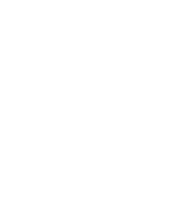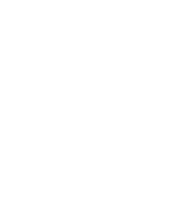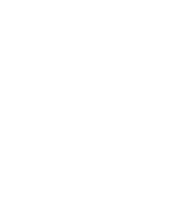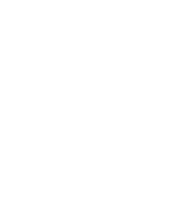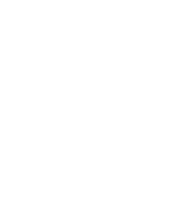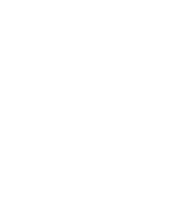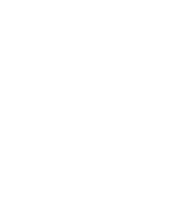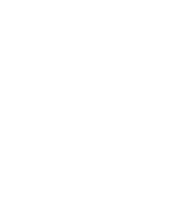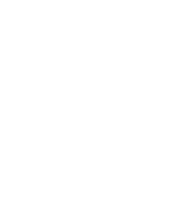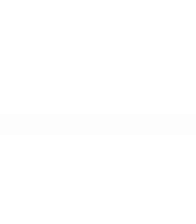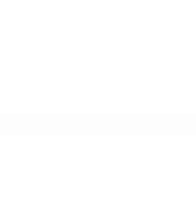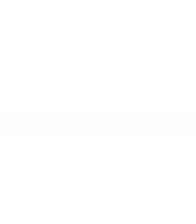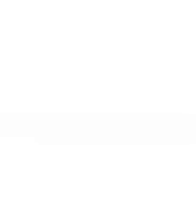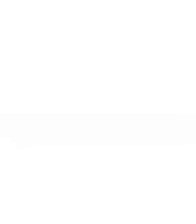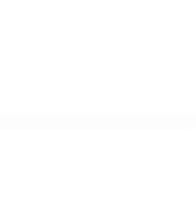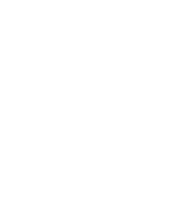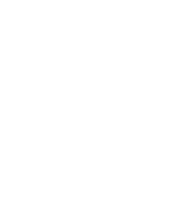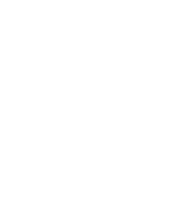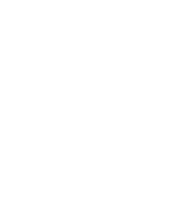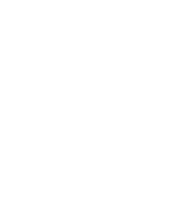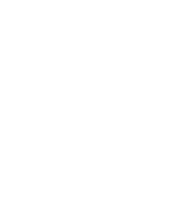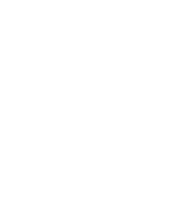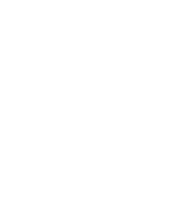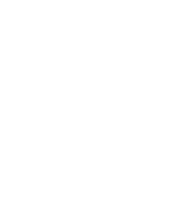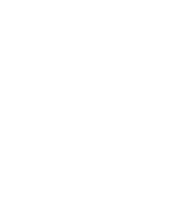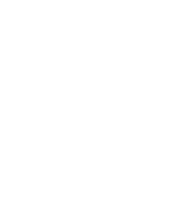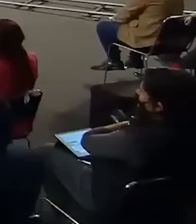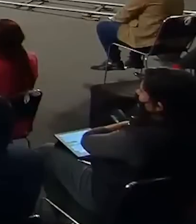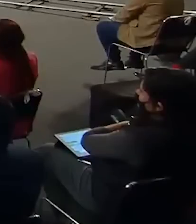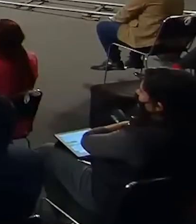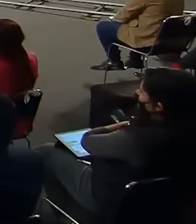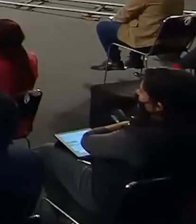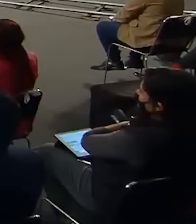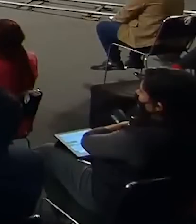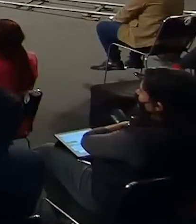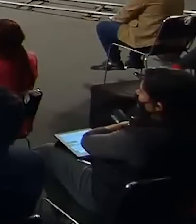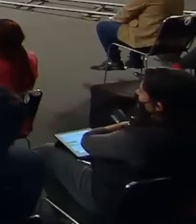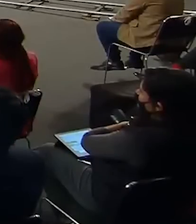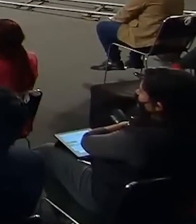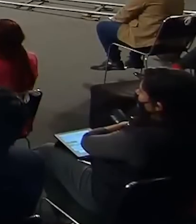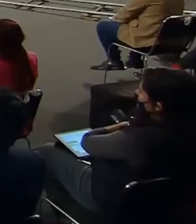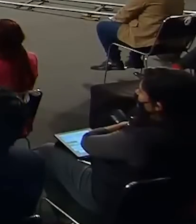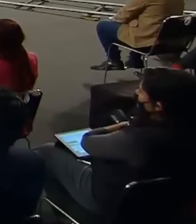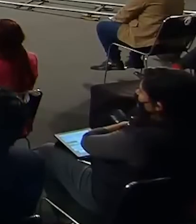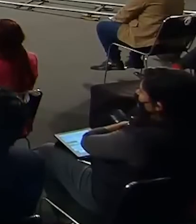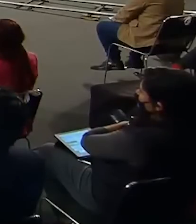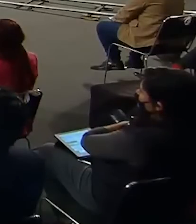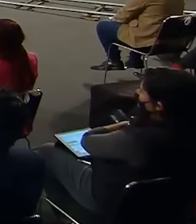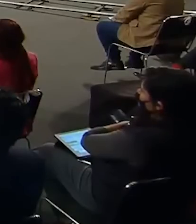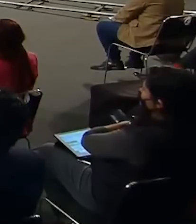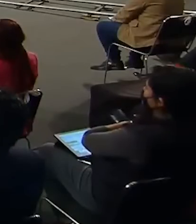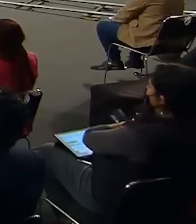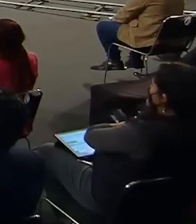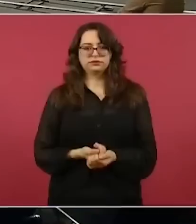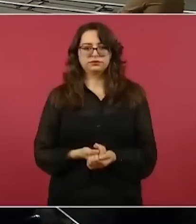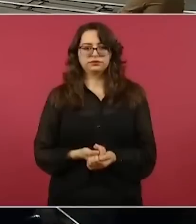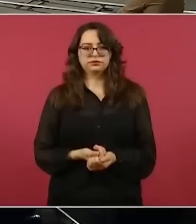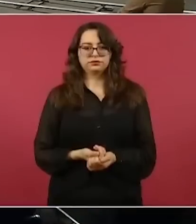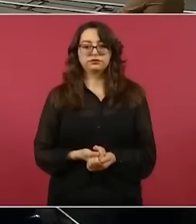I am doing every single day is working with the incredible men and women of DEA who are risking their lives.